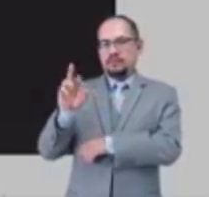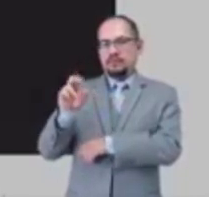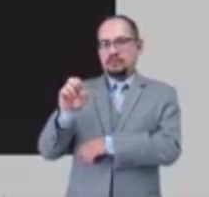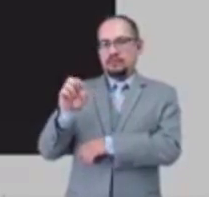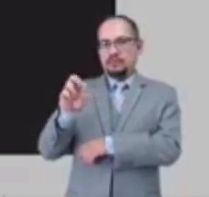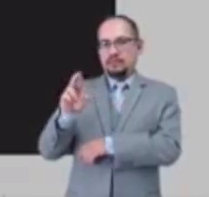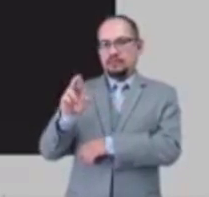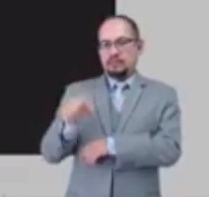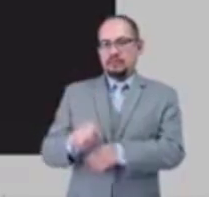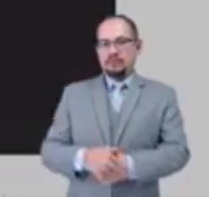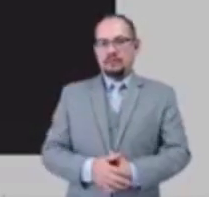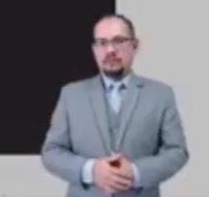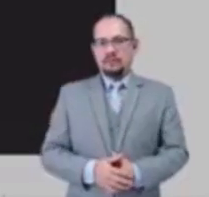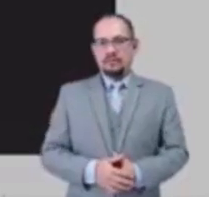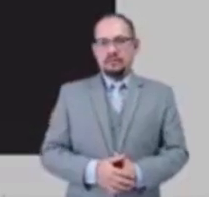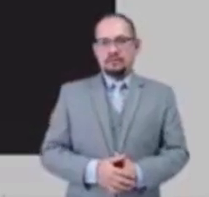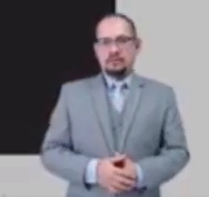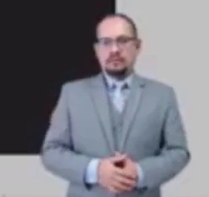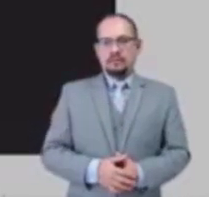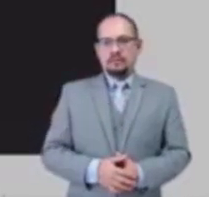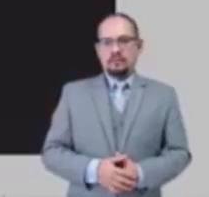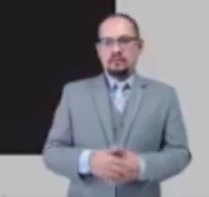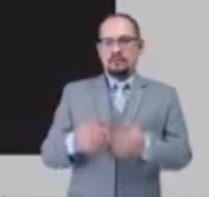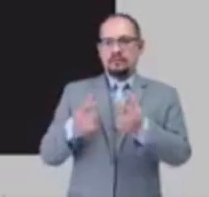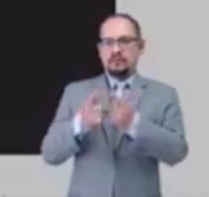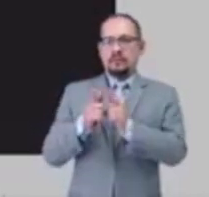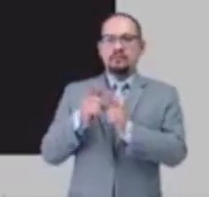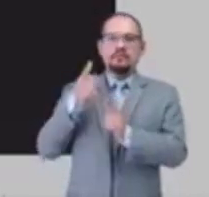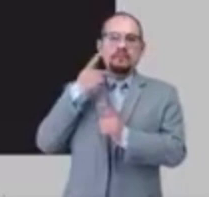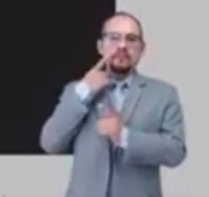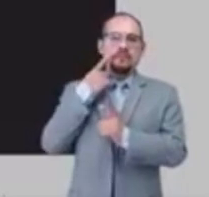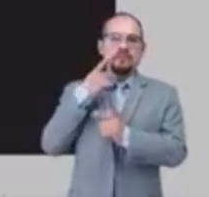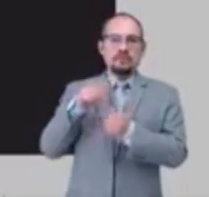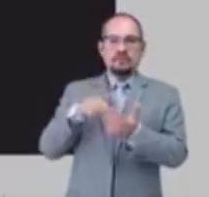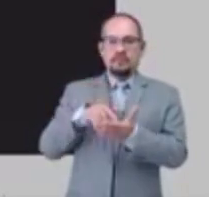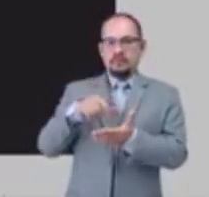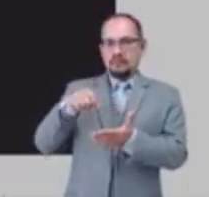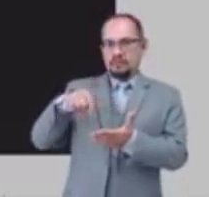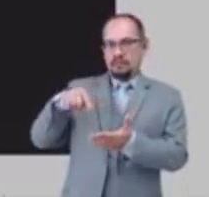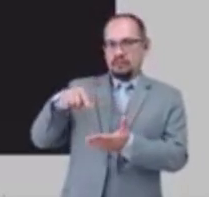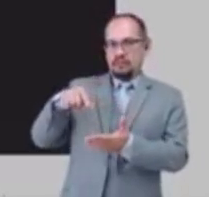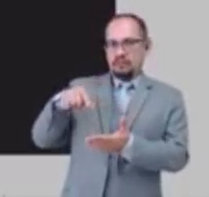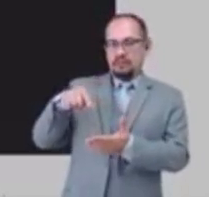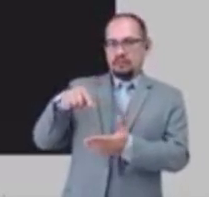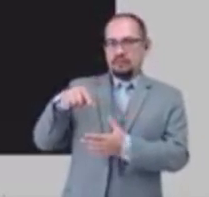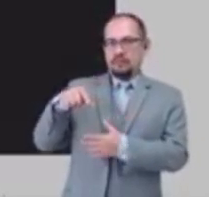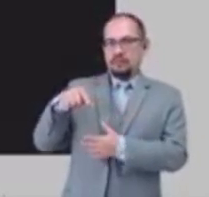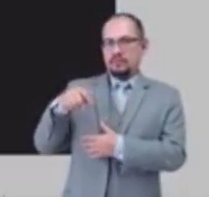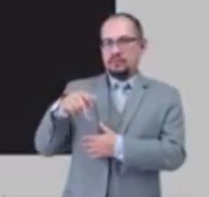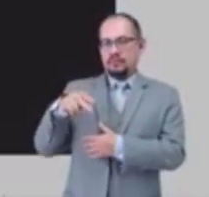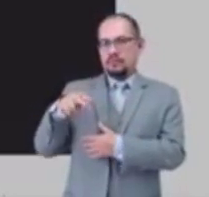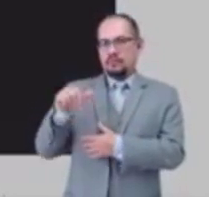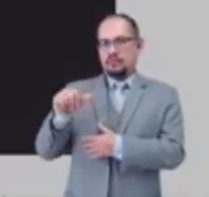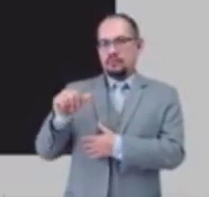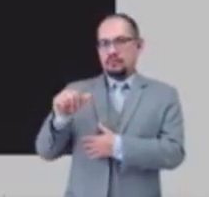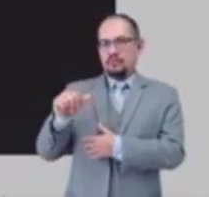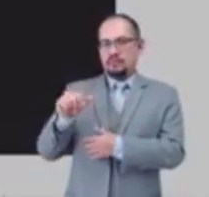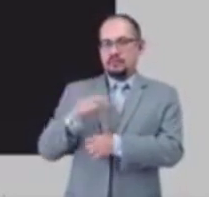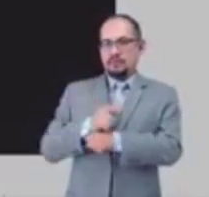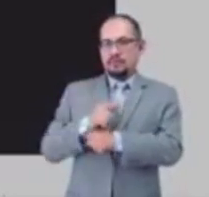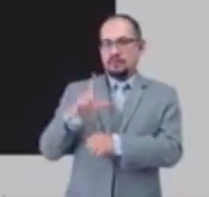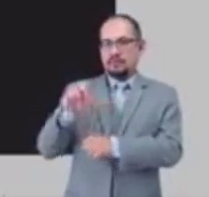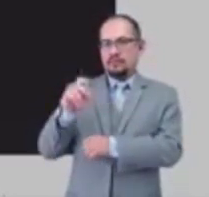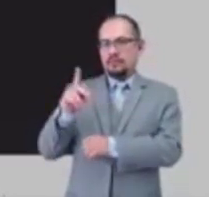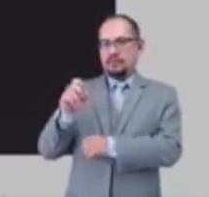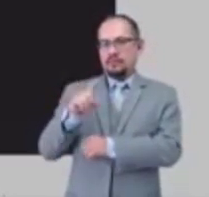consejero electoral alfredo alcalá montaño manifestó que a 90 días de la jornada electoral este 7 de marzo es el último día